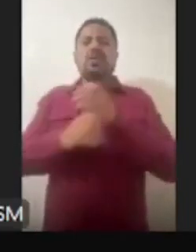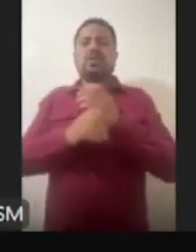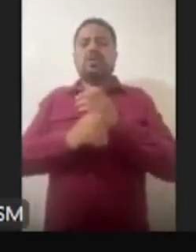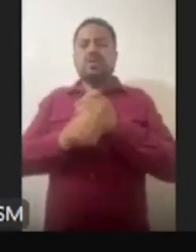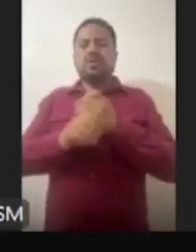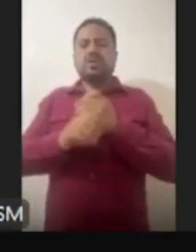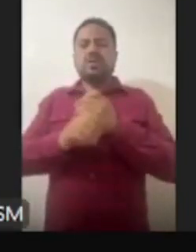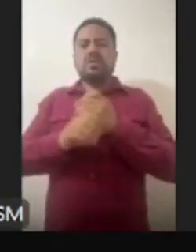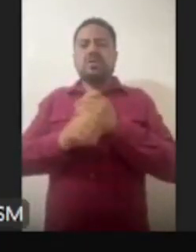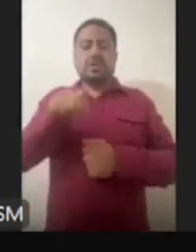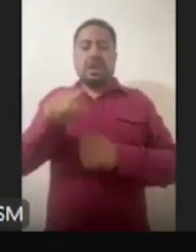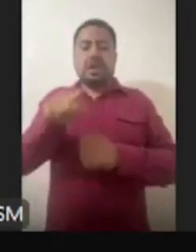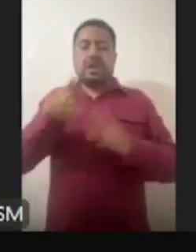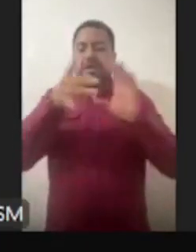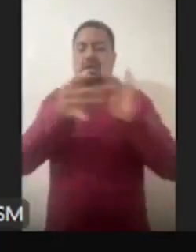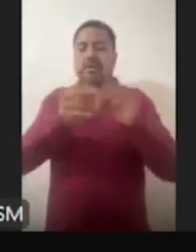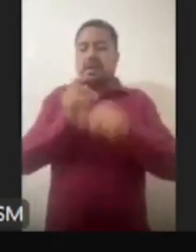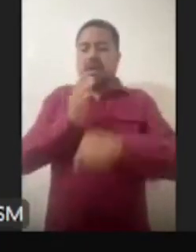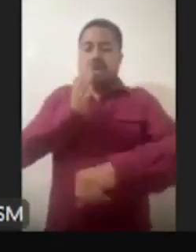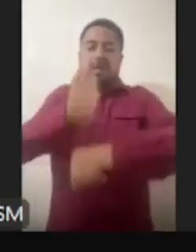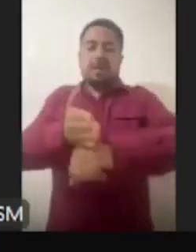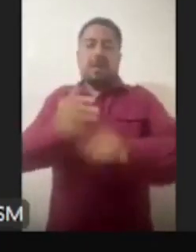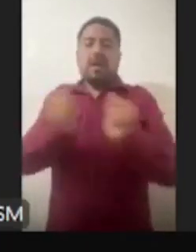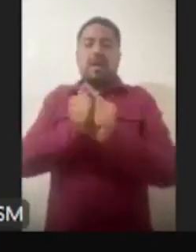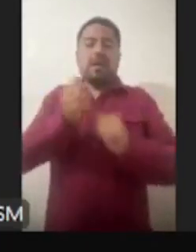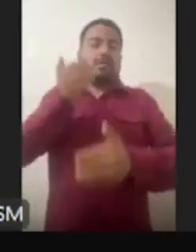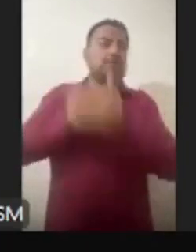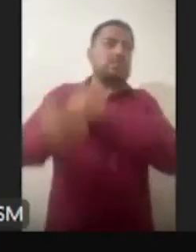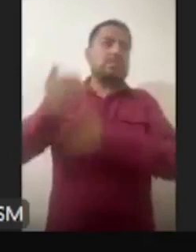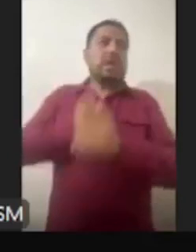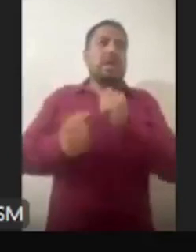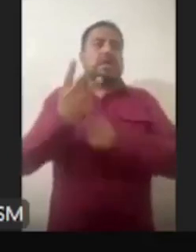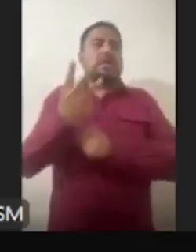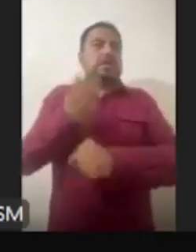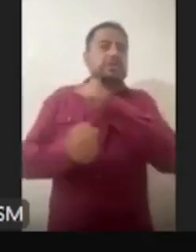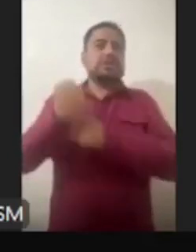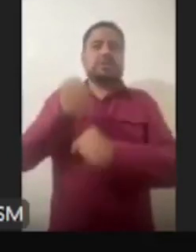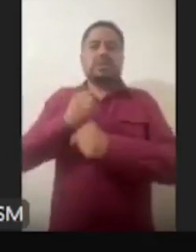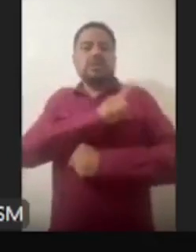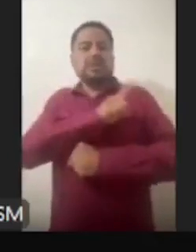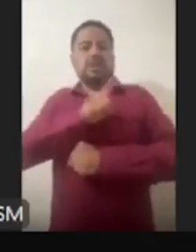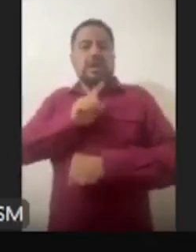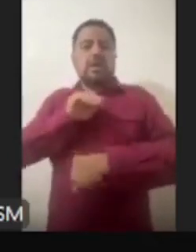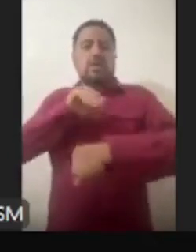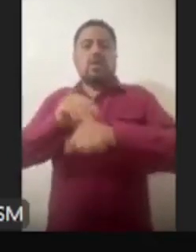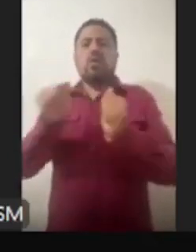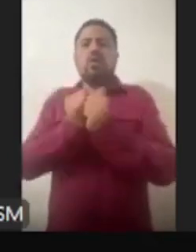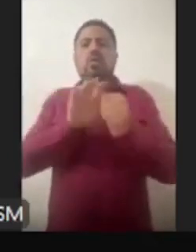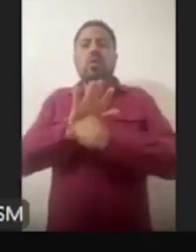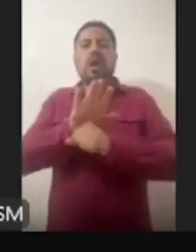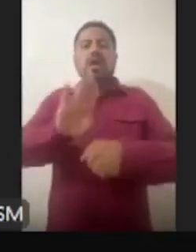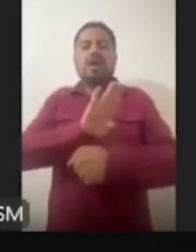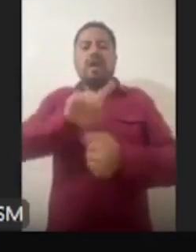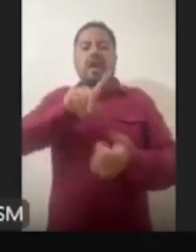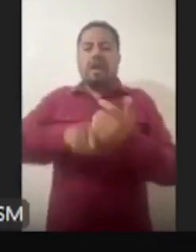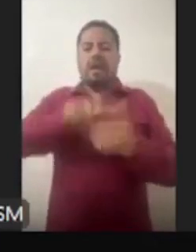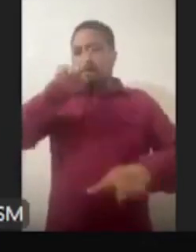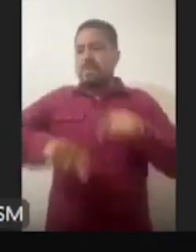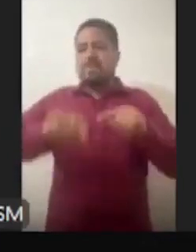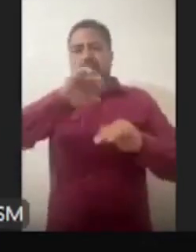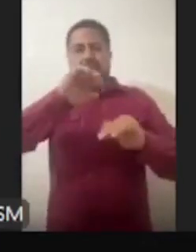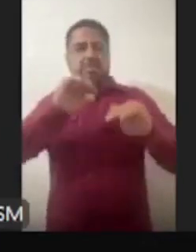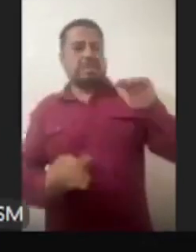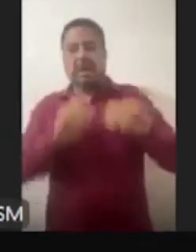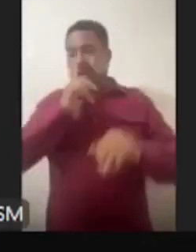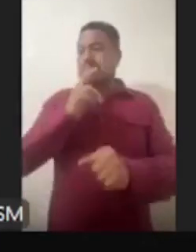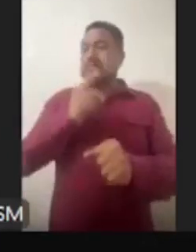sanciones mencionadas desde hace aproximadamente 3 años debieron ejecutarse a fin de evitar la desventaja indicada. También que la responsable sí ejecutó